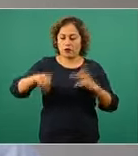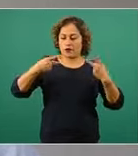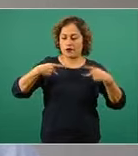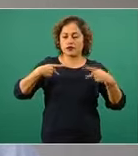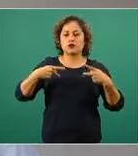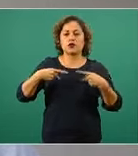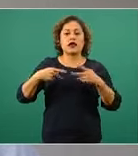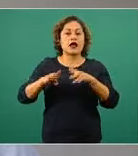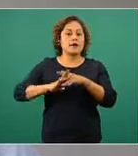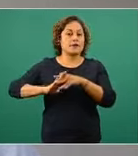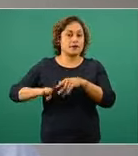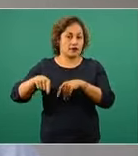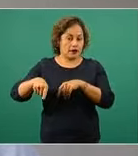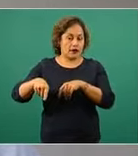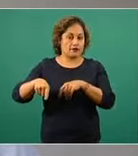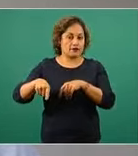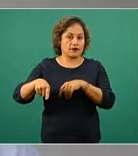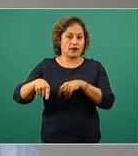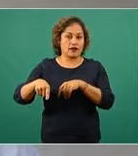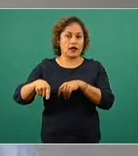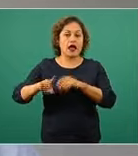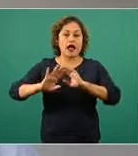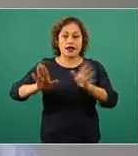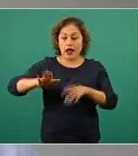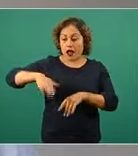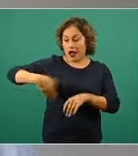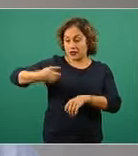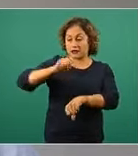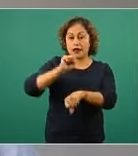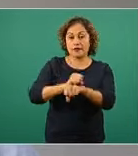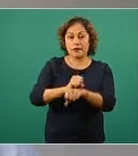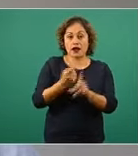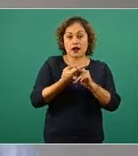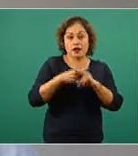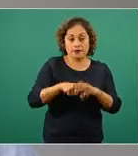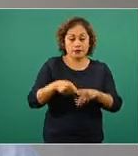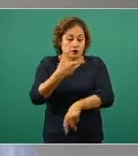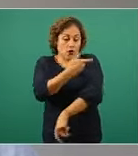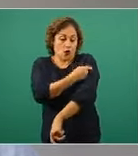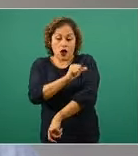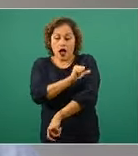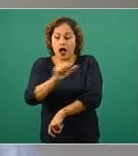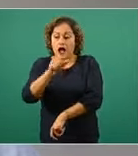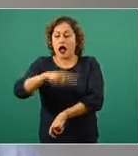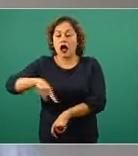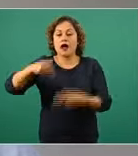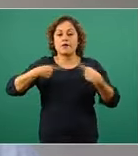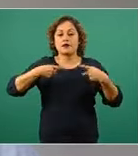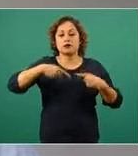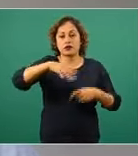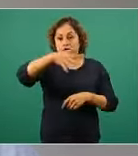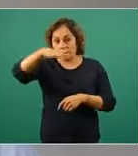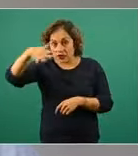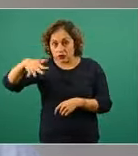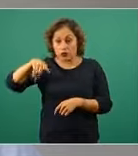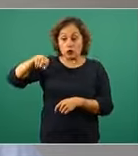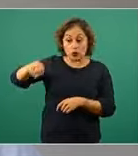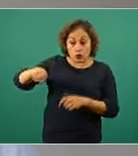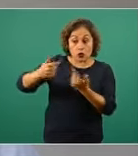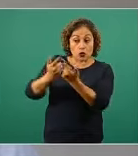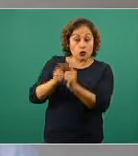inició la vacunación a población de adultos mayores, si en las poblaciones migrantes hay presencia de